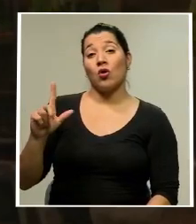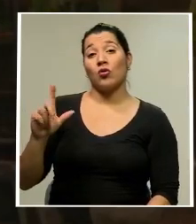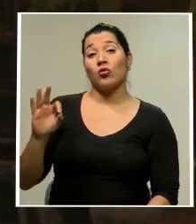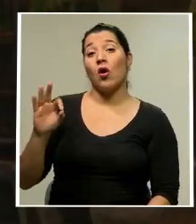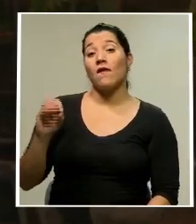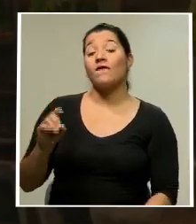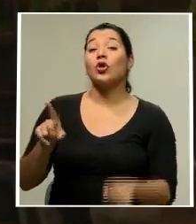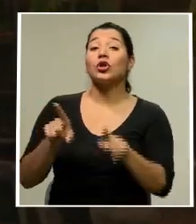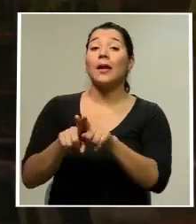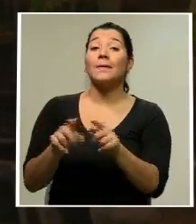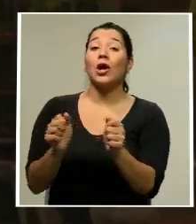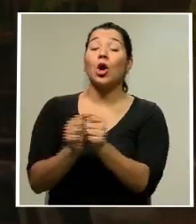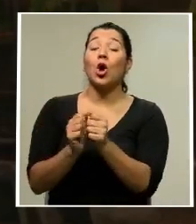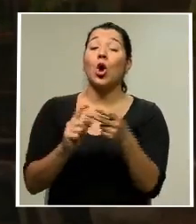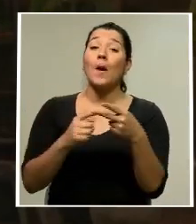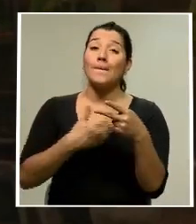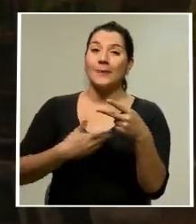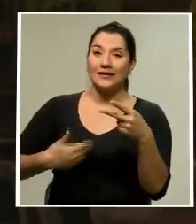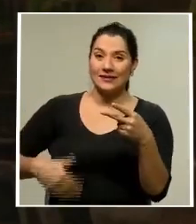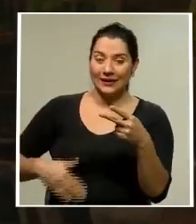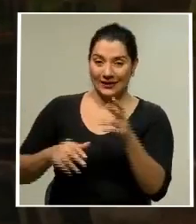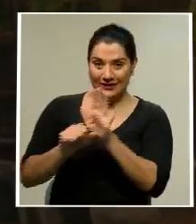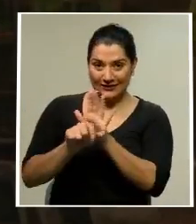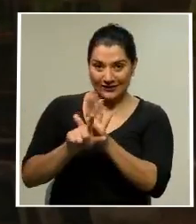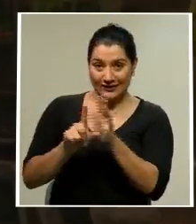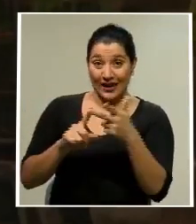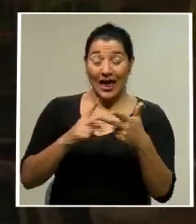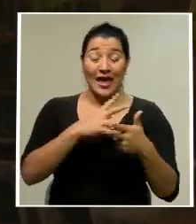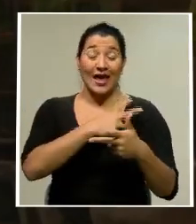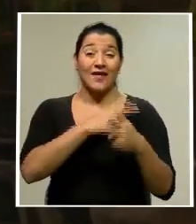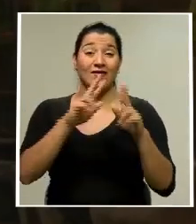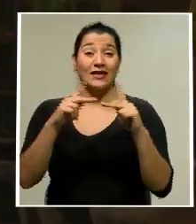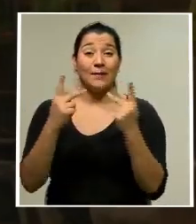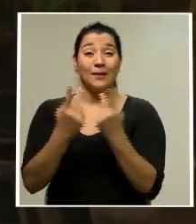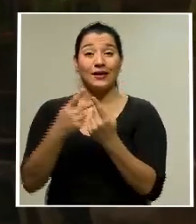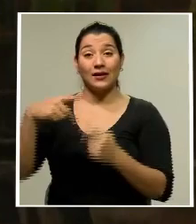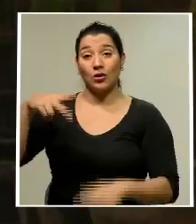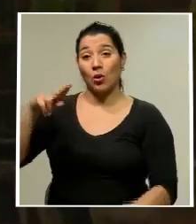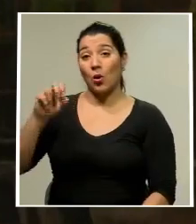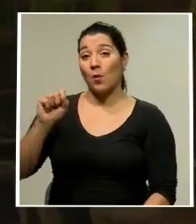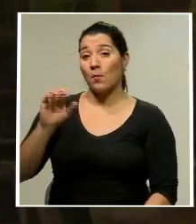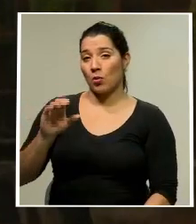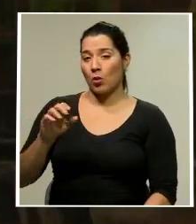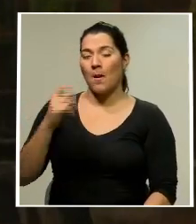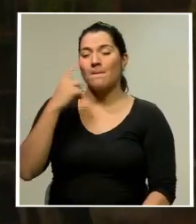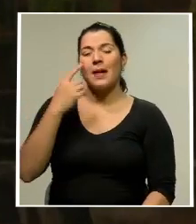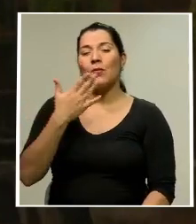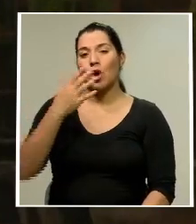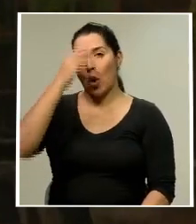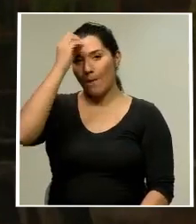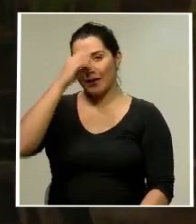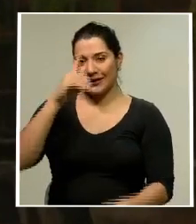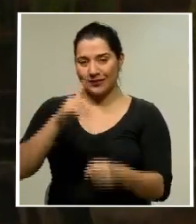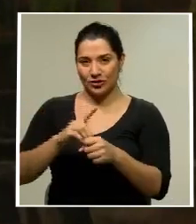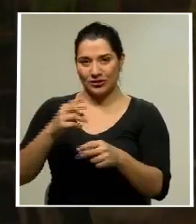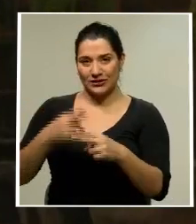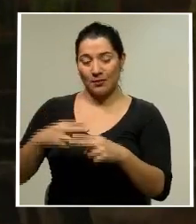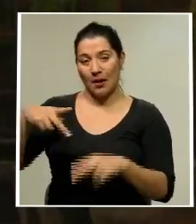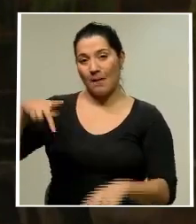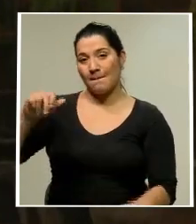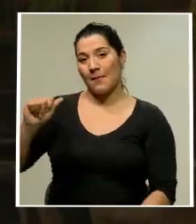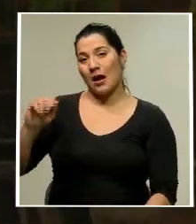presidenta del Congreso, la jefa de fracción del Partido Acción Ciudadana, entre otras. Vamos a ver lo que nos dijo el diputado Pablo Heriberto